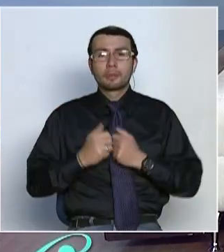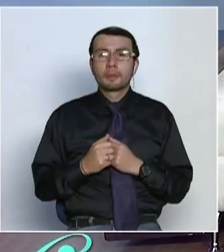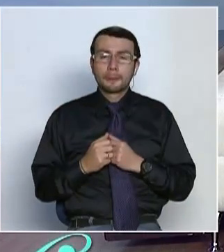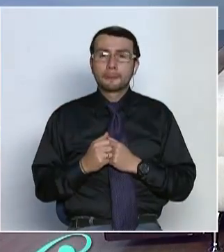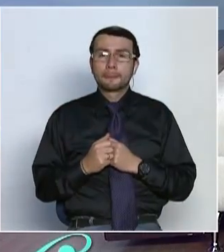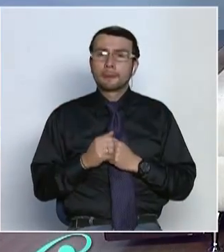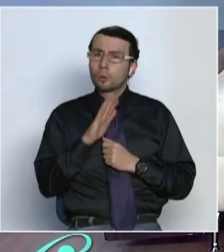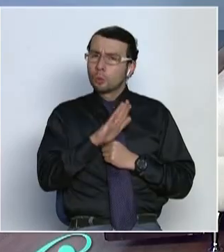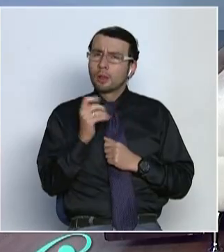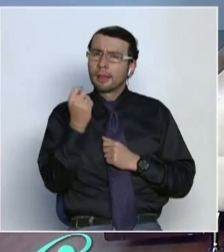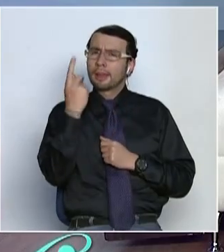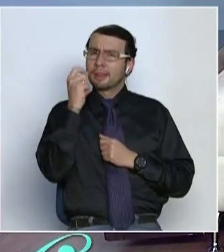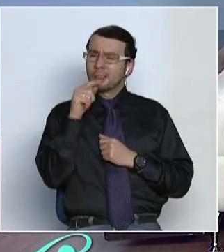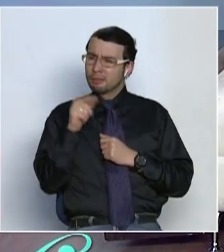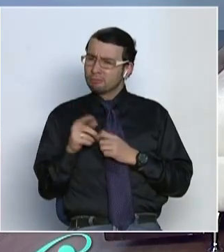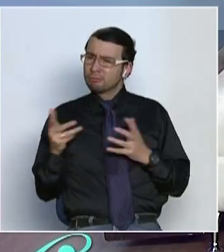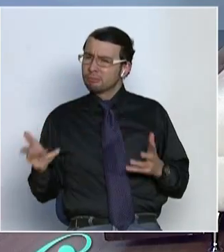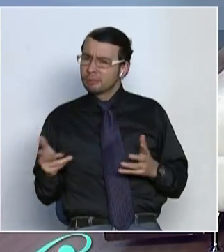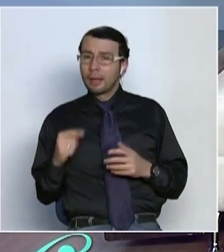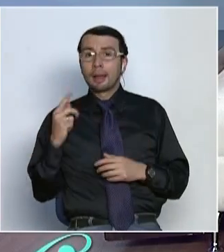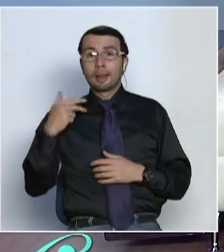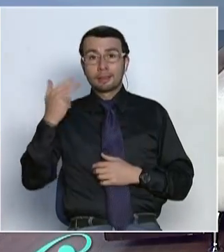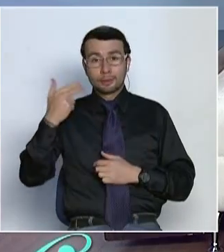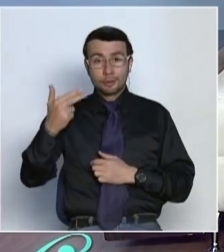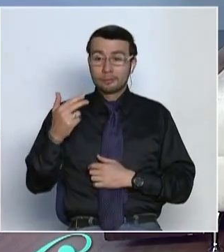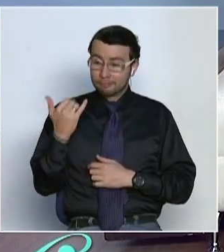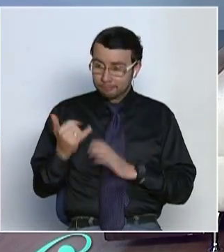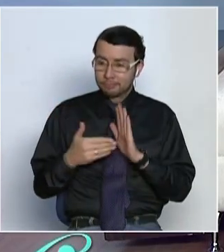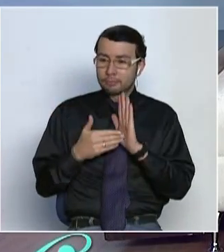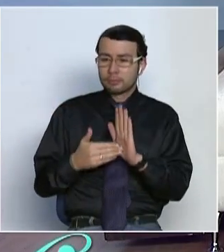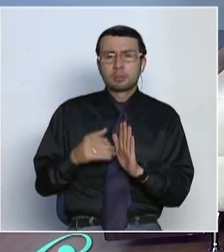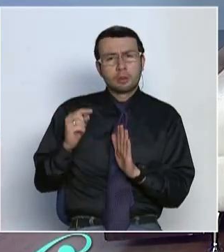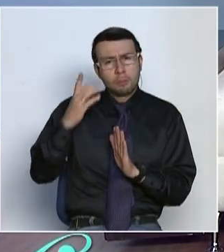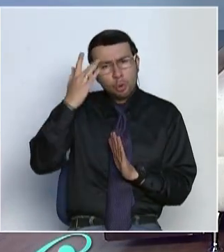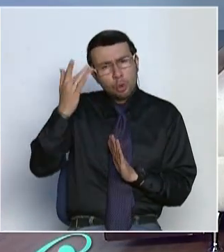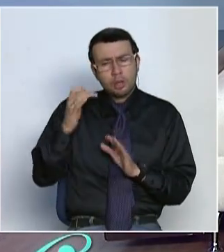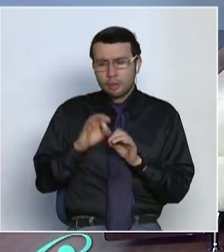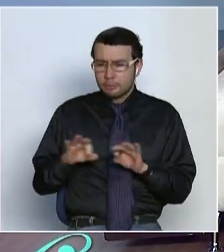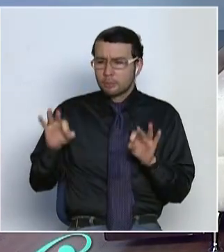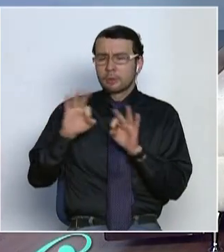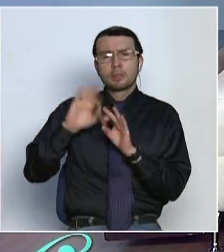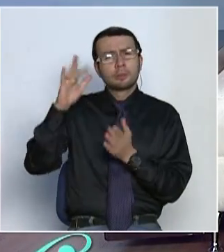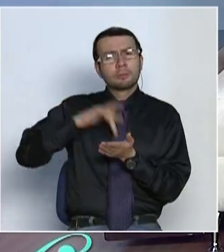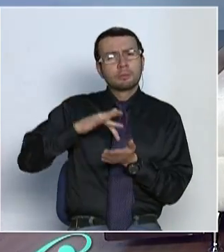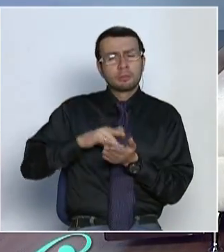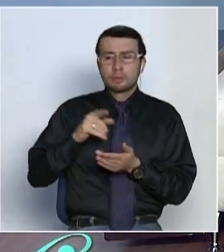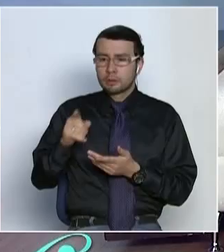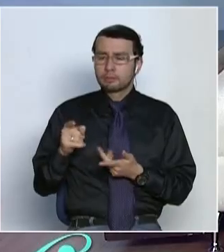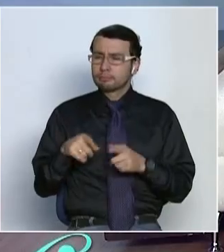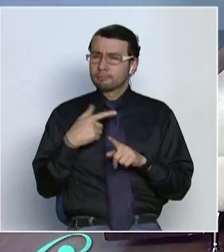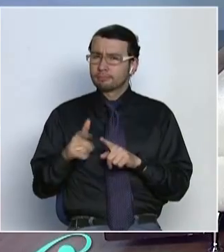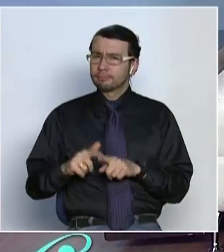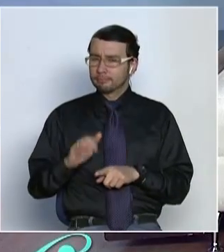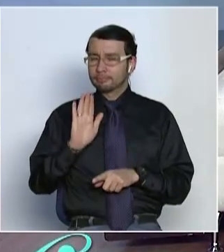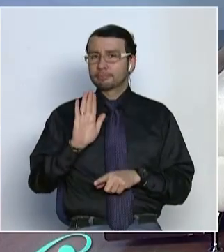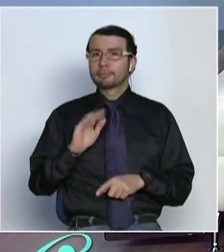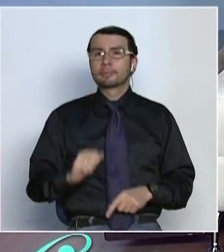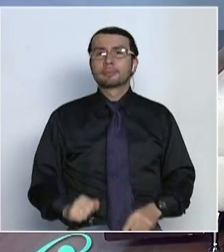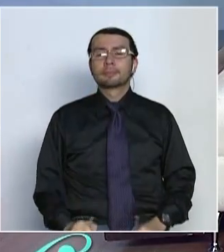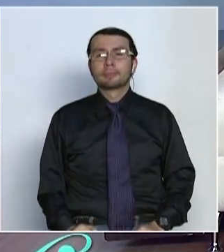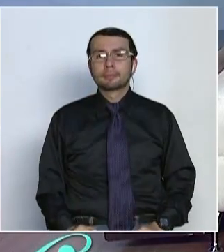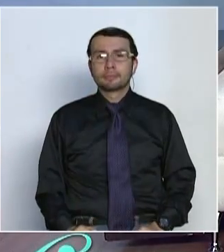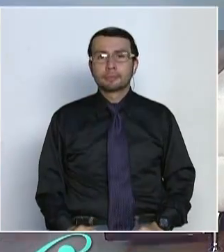ustedes entiendan un poco esta historia clínica y el porqué de la importancia de la consulta y los exámenes de laboratorio. Ya